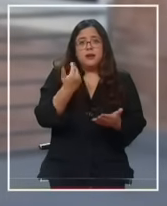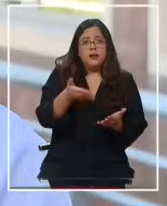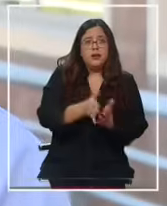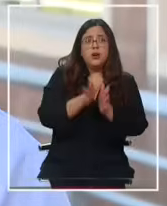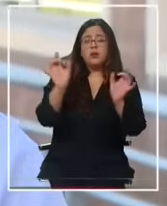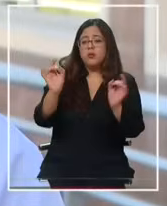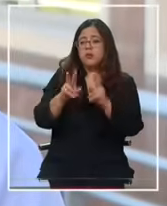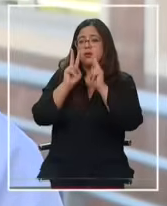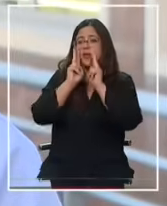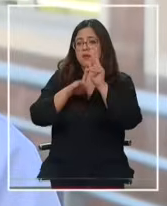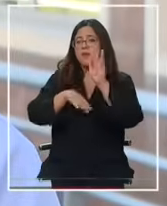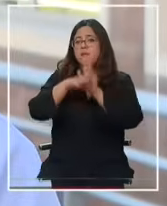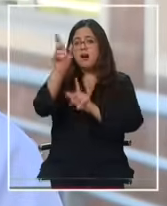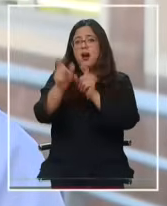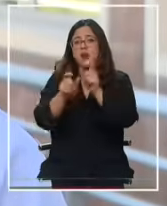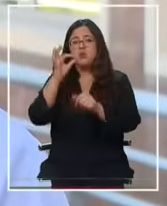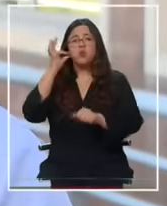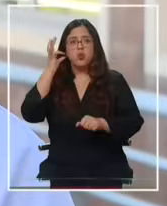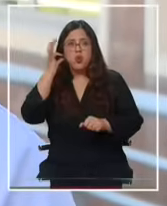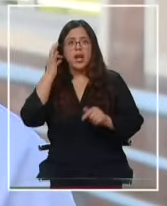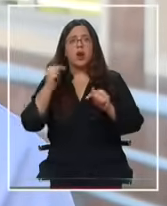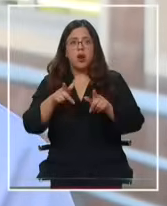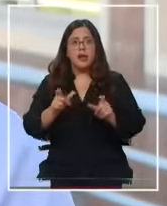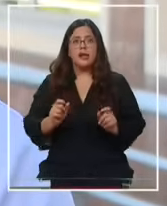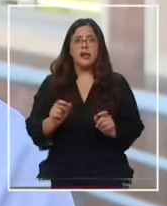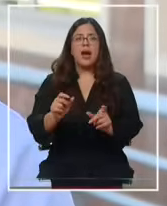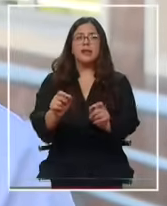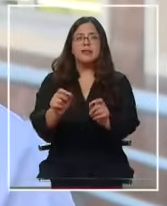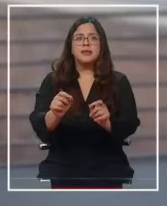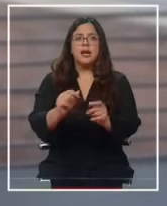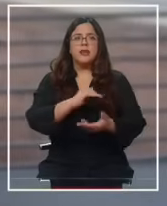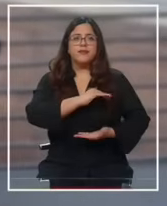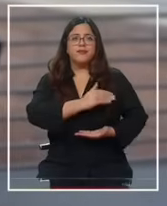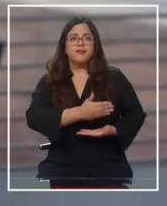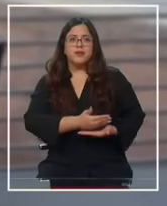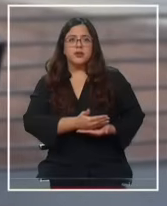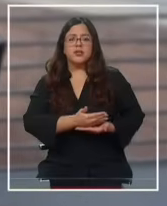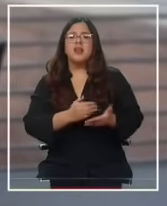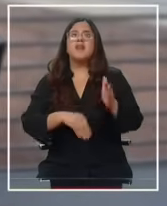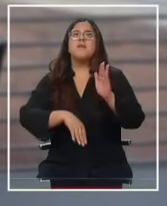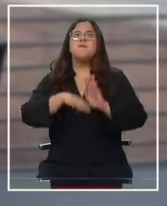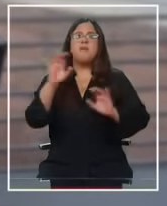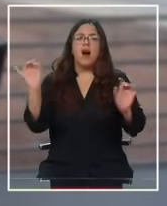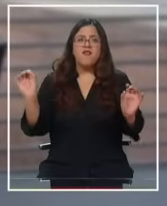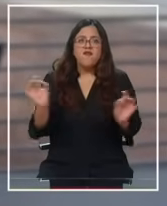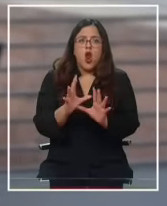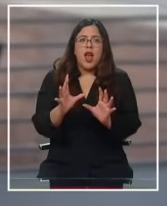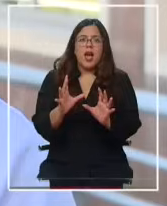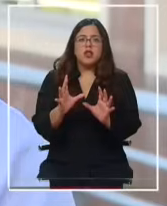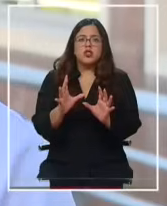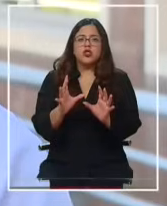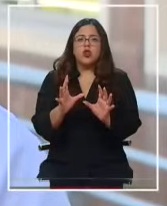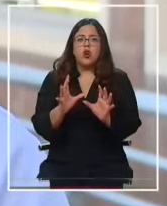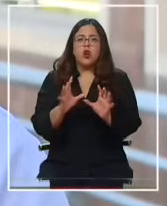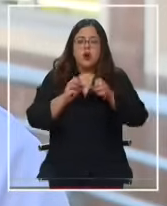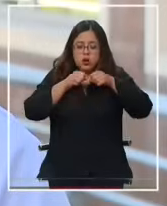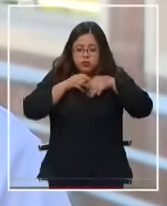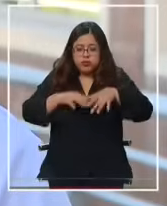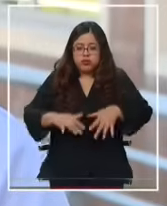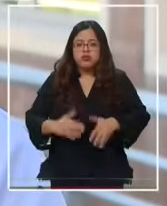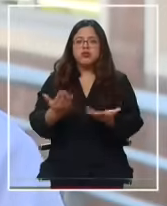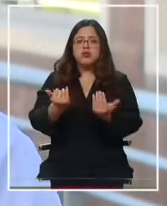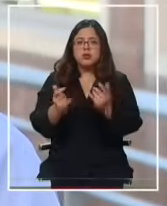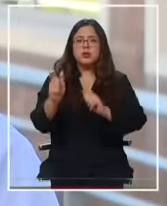cada vez más con mujeres que tengan este tipo de cáncer, que puede ser bastante más agresivo porque produce más metástasis y que requiere este